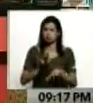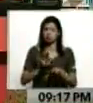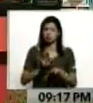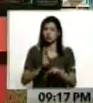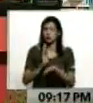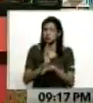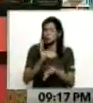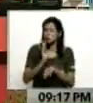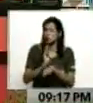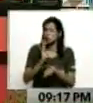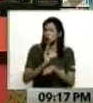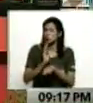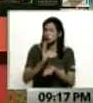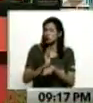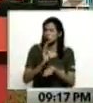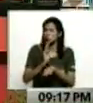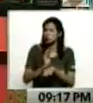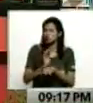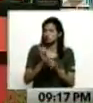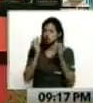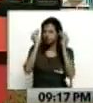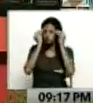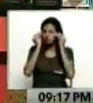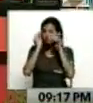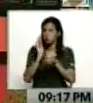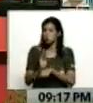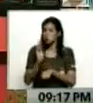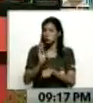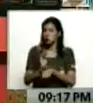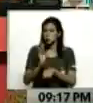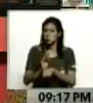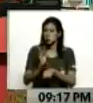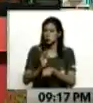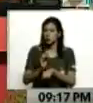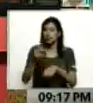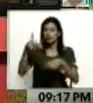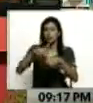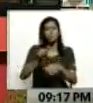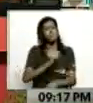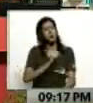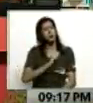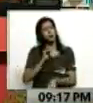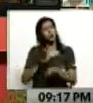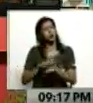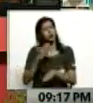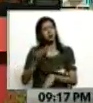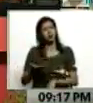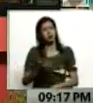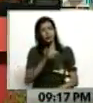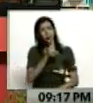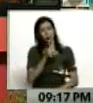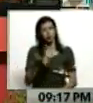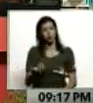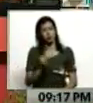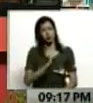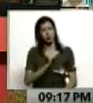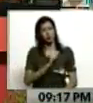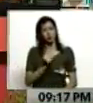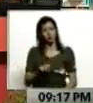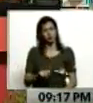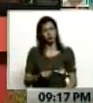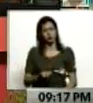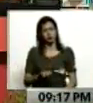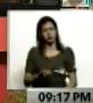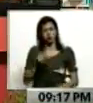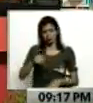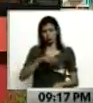con Cuando digo finura es con puntería Miedo por qué